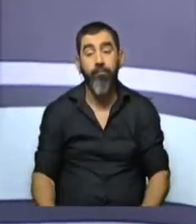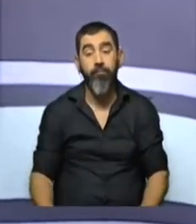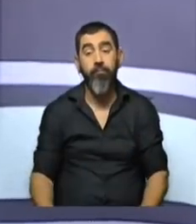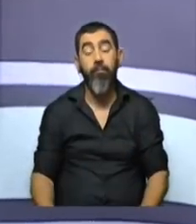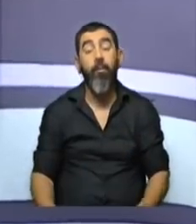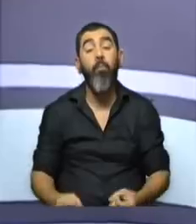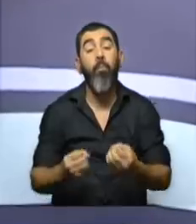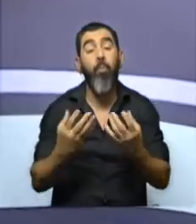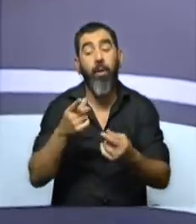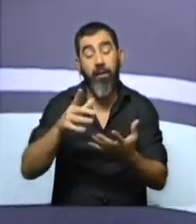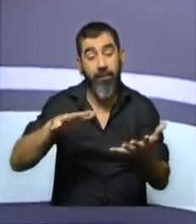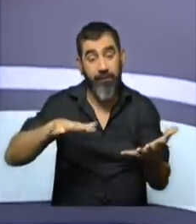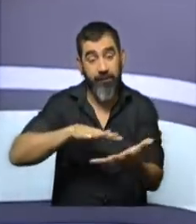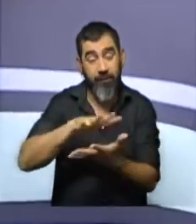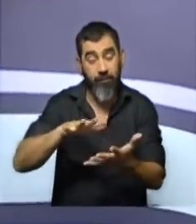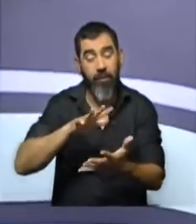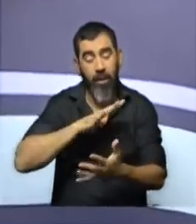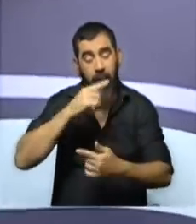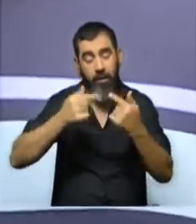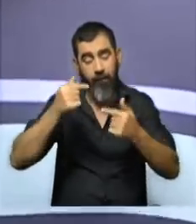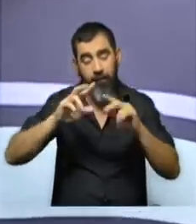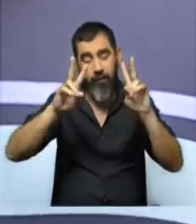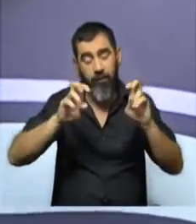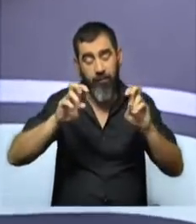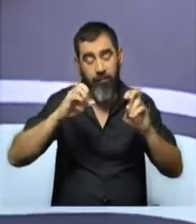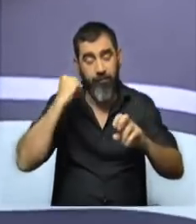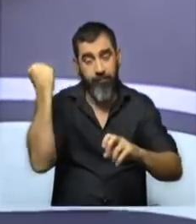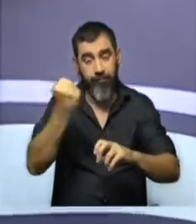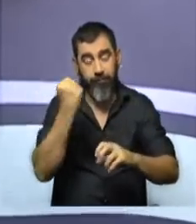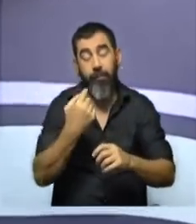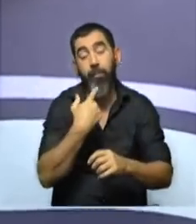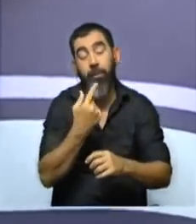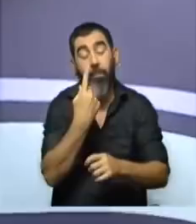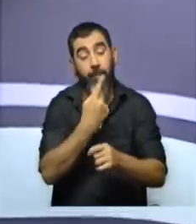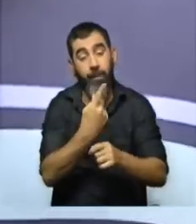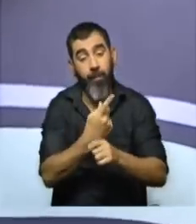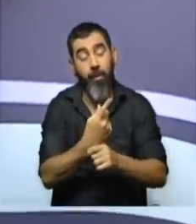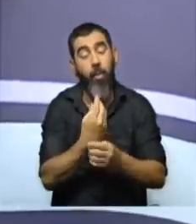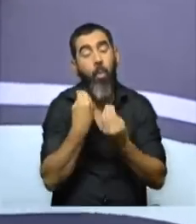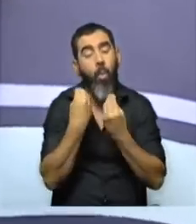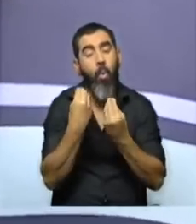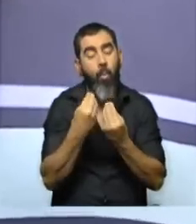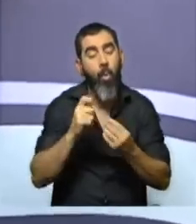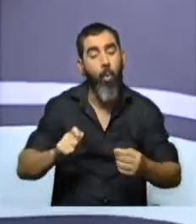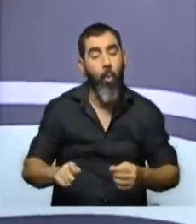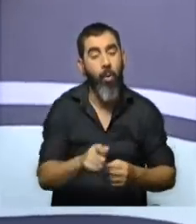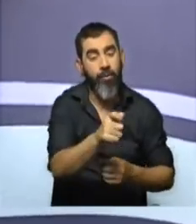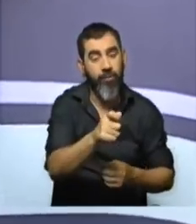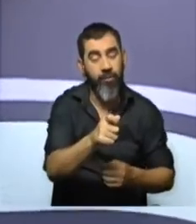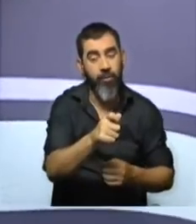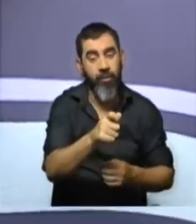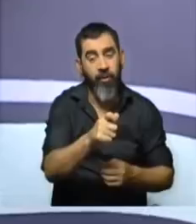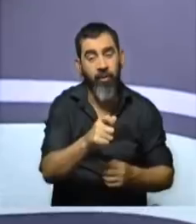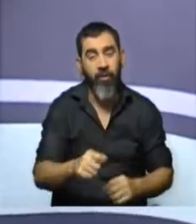porque este hecho en particular tiene varias cosas que lo hacen singular de alguna forma. En primer lugar, cómo surge este juicio, que en